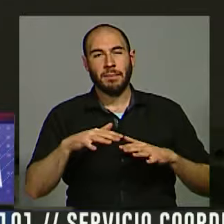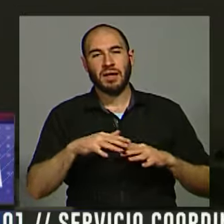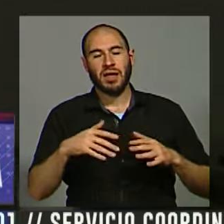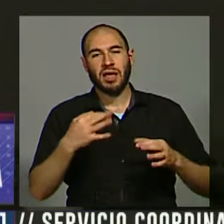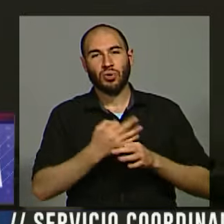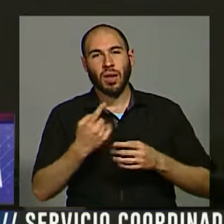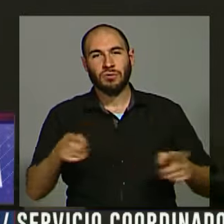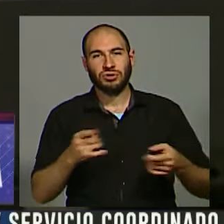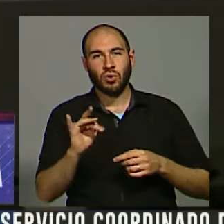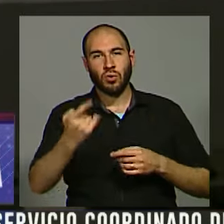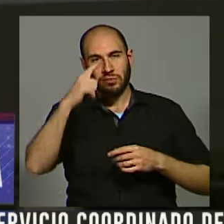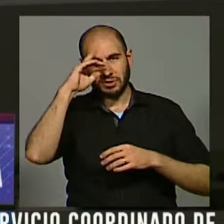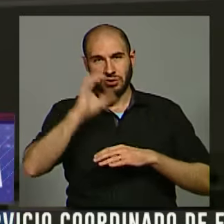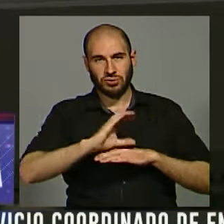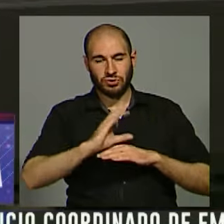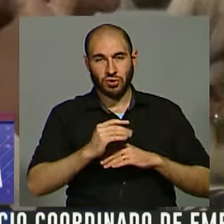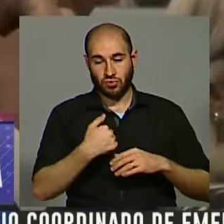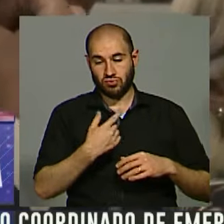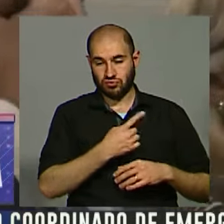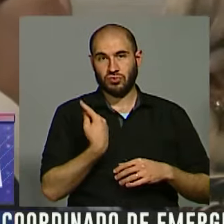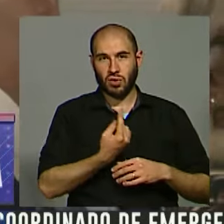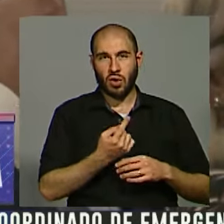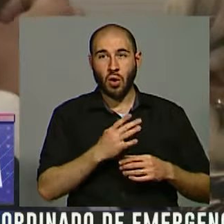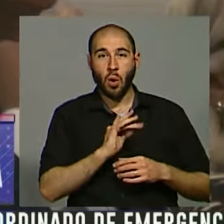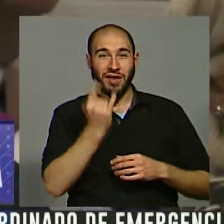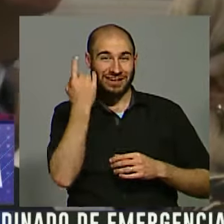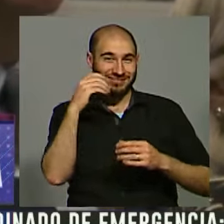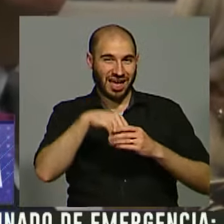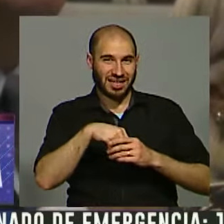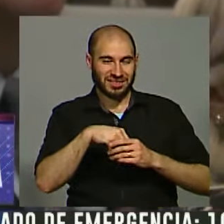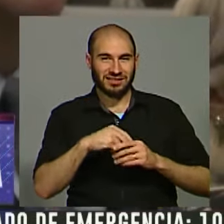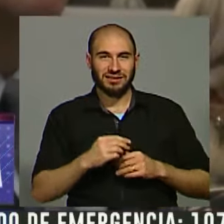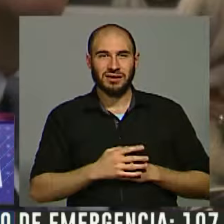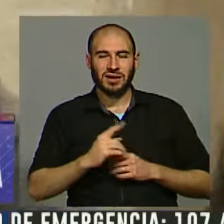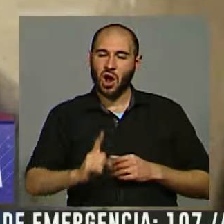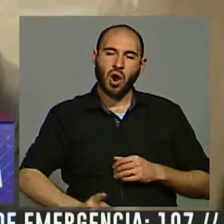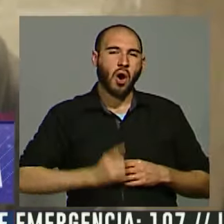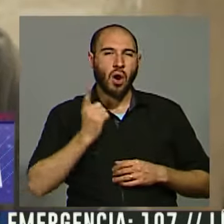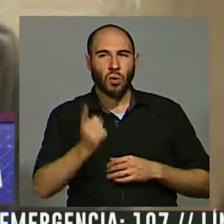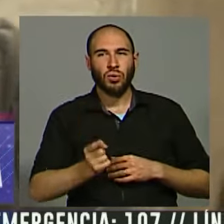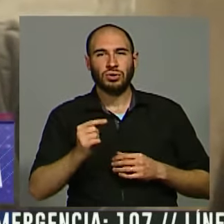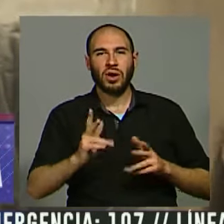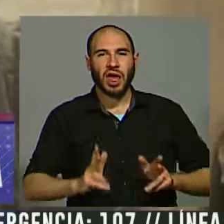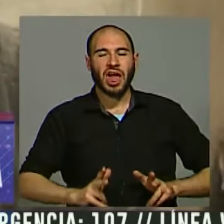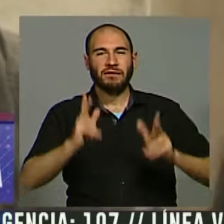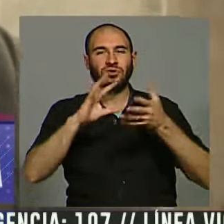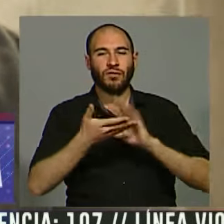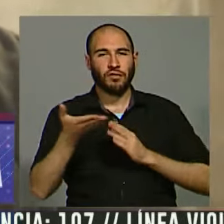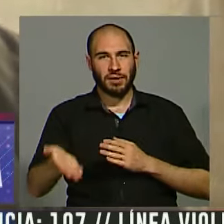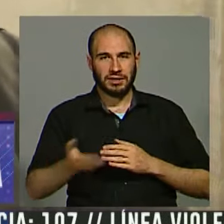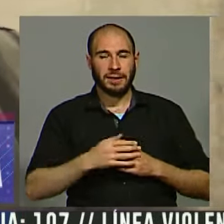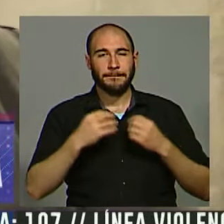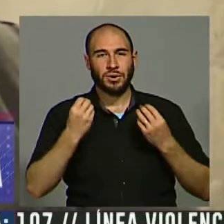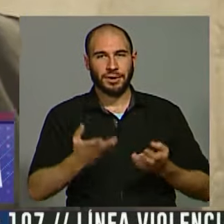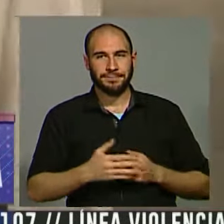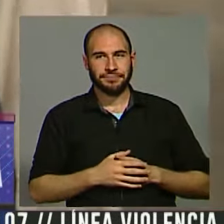de Música de la Universidad Nacional de Cuyo. Y para nosotros como universidad, realmente es un orgullo tener un edificio así,